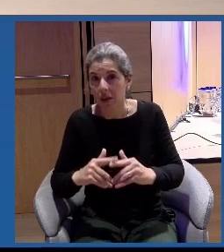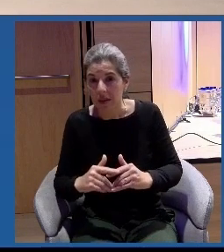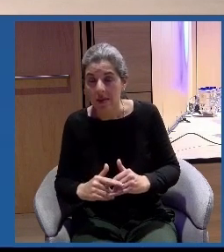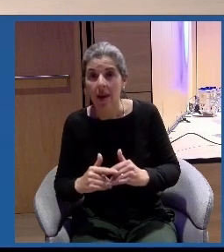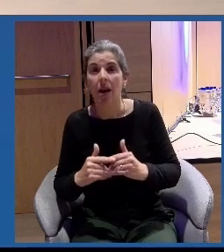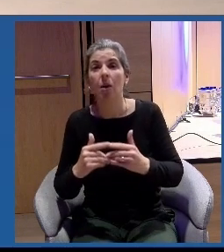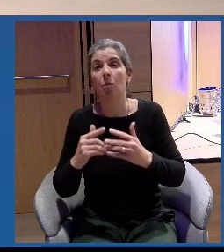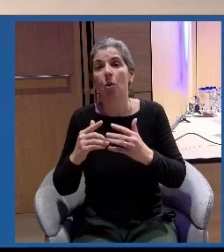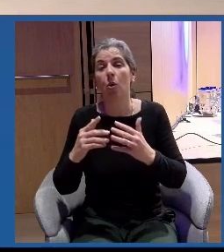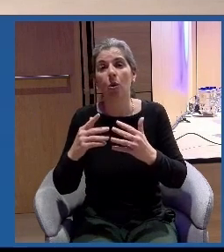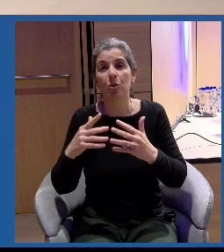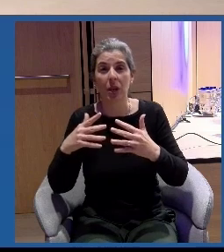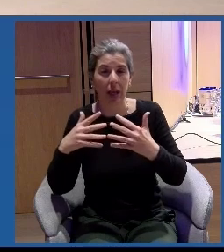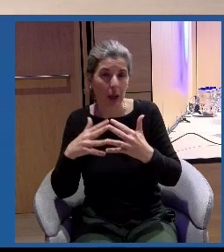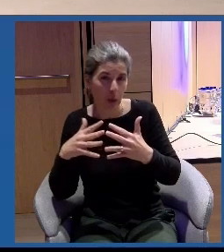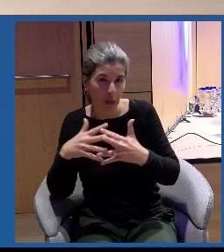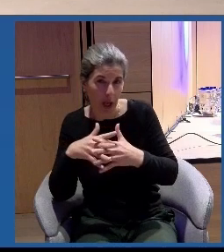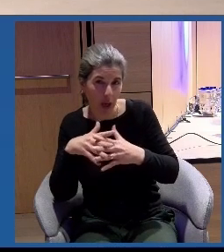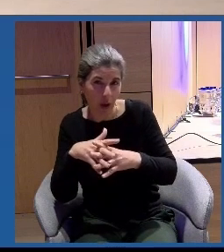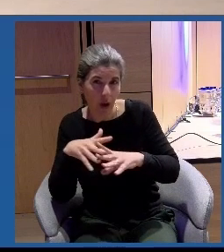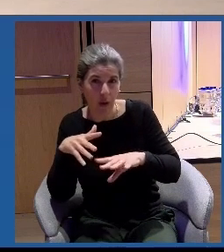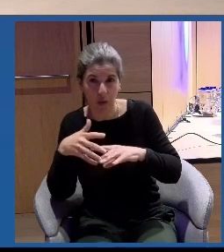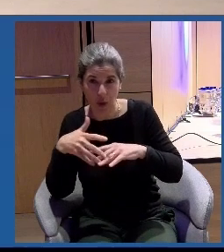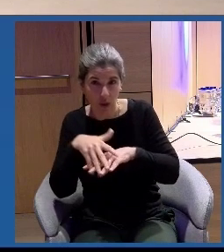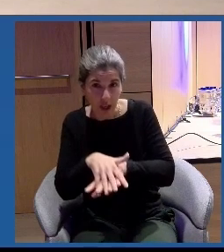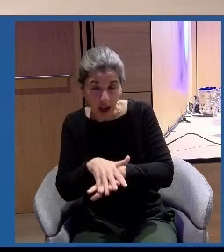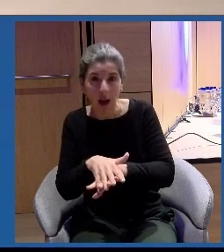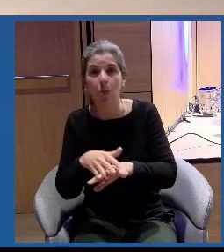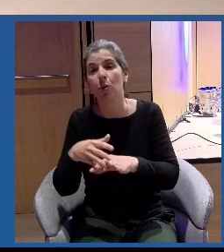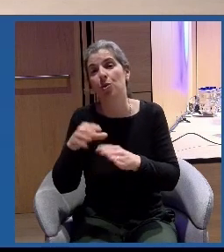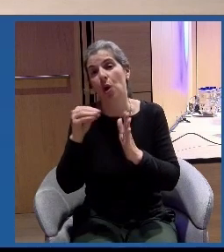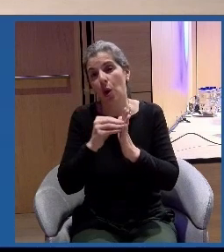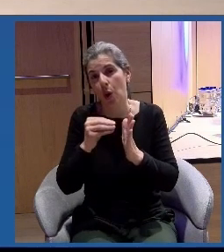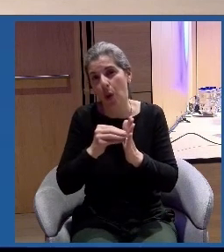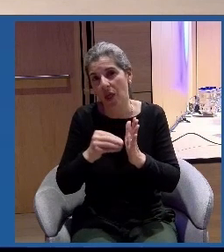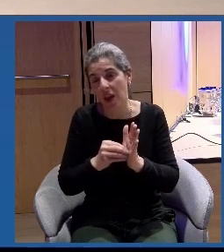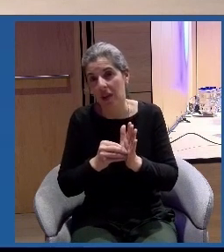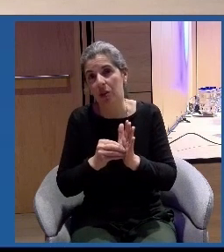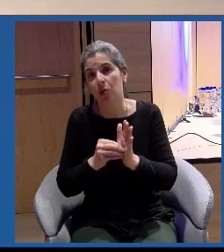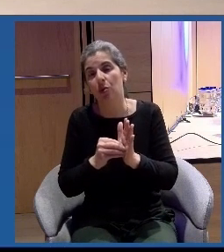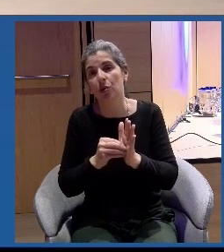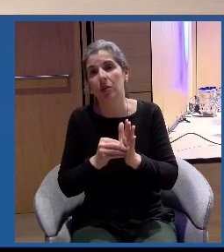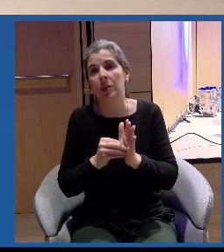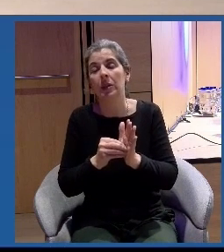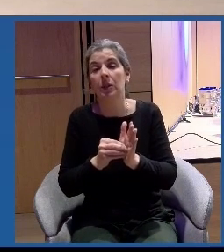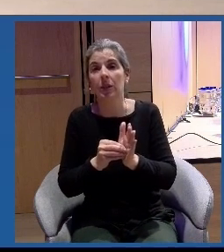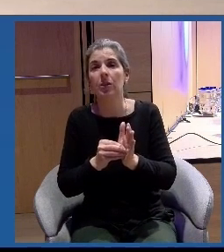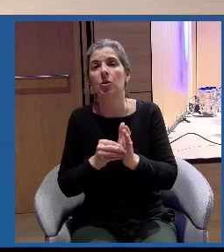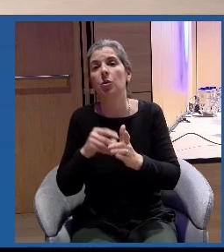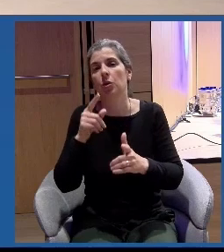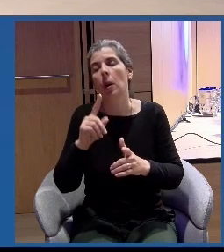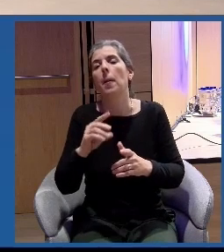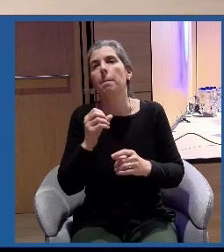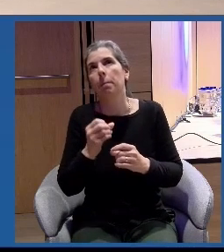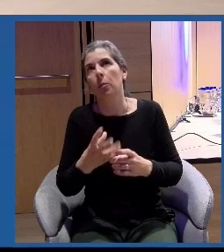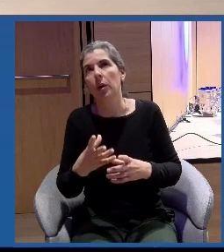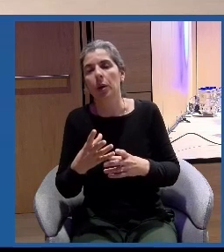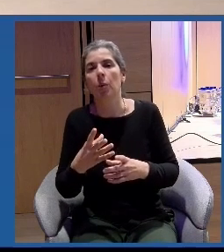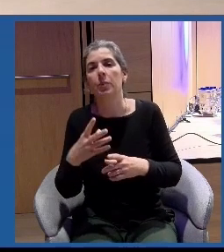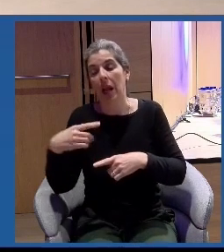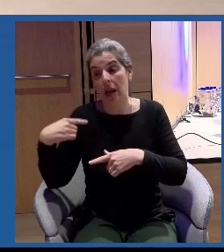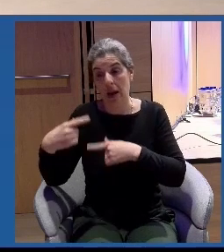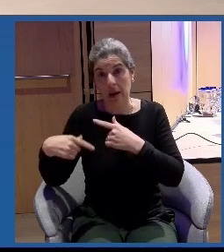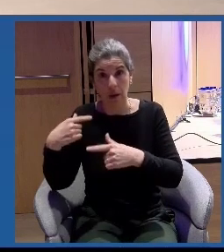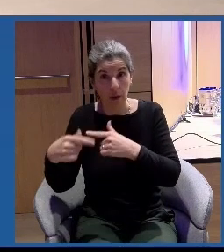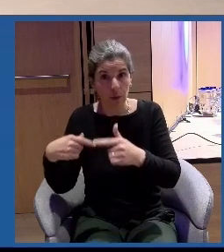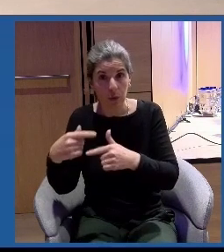porque lo siguiente que hicimos con los resultados del INTAI es justamente liberarlos, ¿no? Uno de estos conjuntos de datos que tenemos hoy es la evolución, ahora sí,